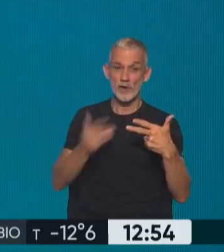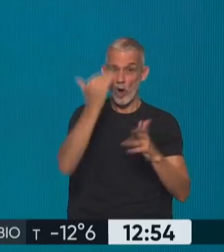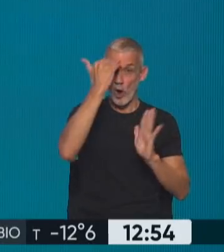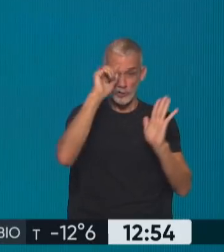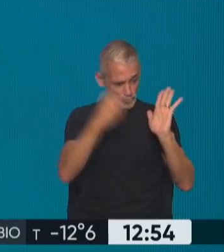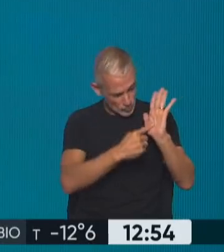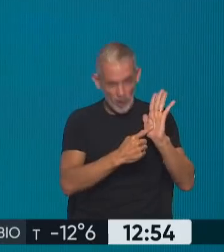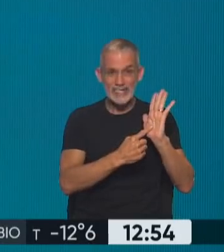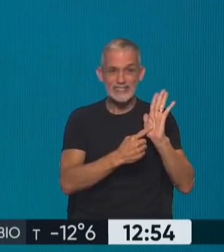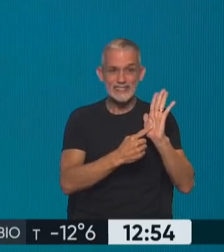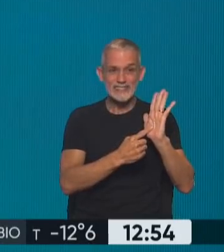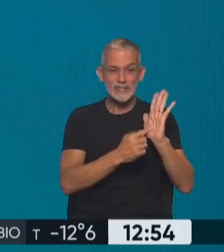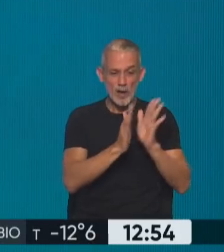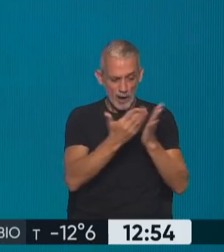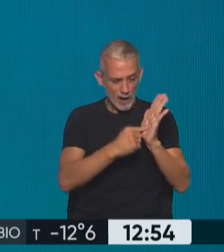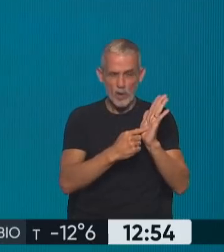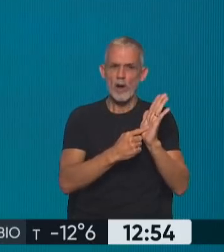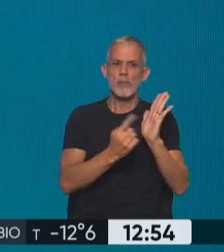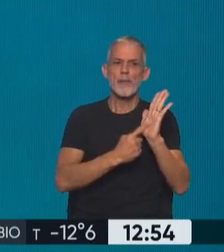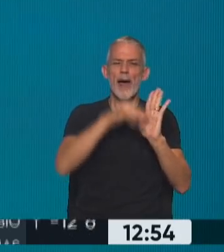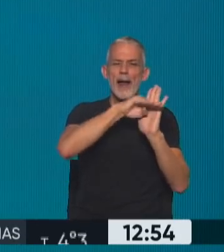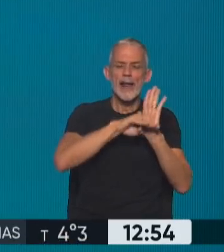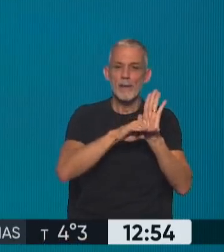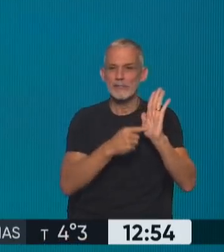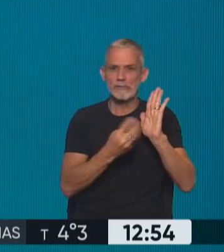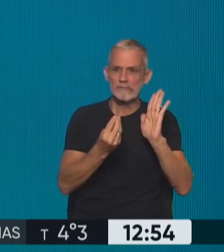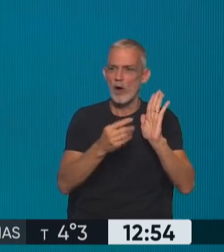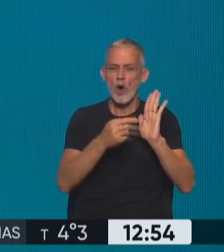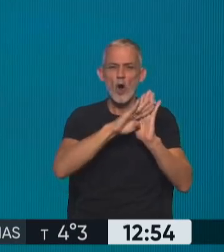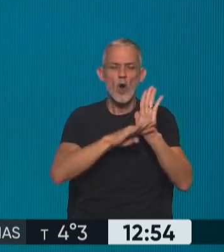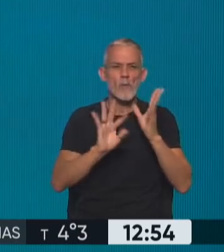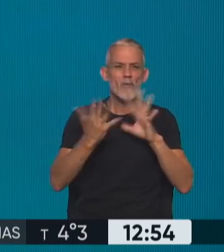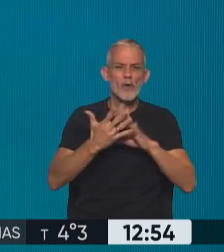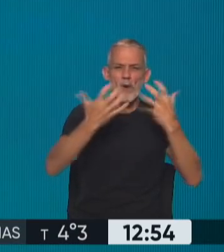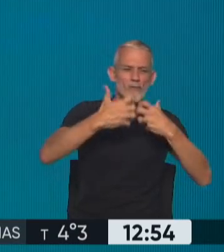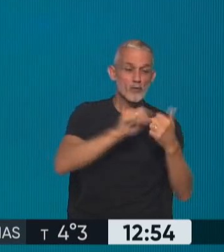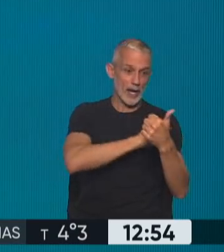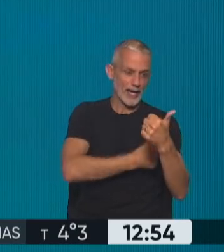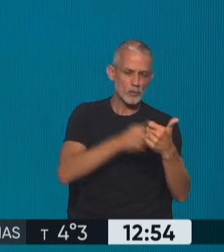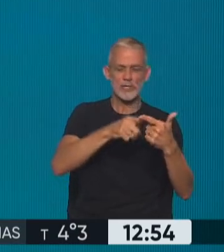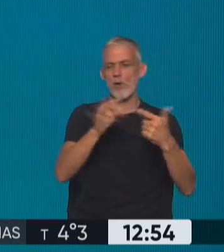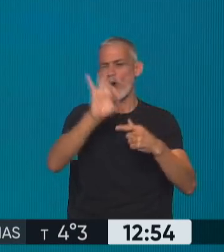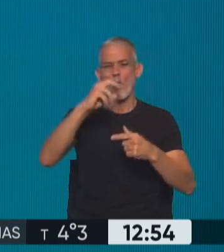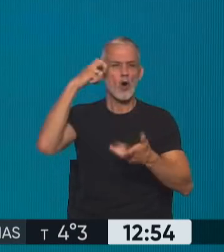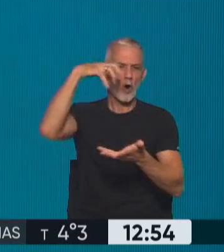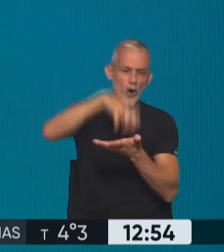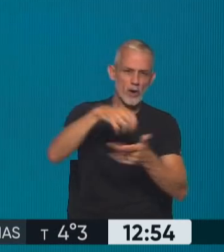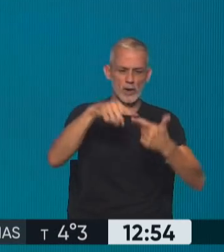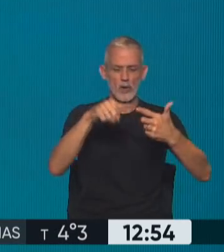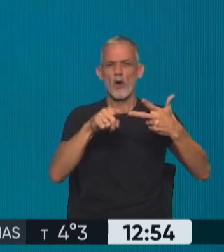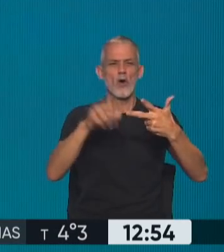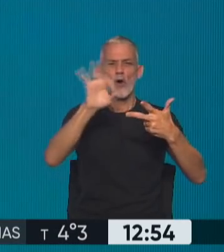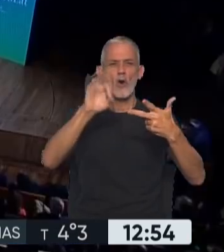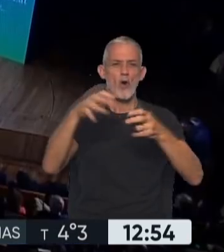constituciones son un reglamento de cómo tiene que funcionar el Ejecutivo, cómo tiene que funcionar el